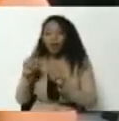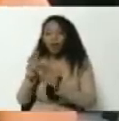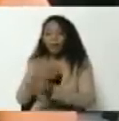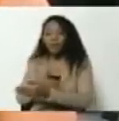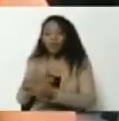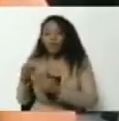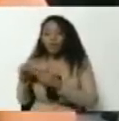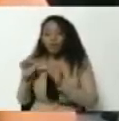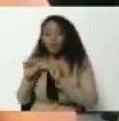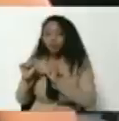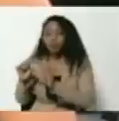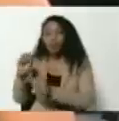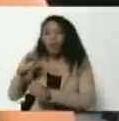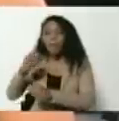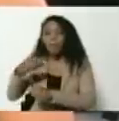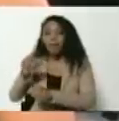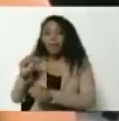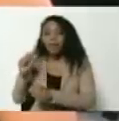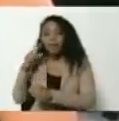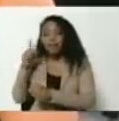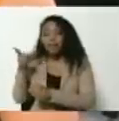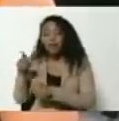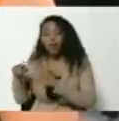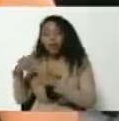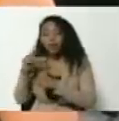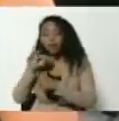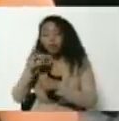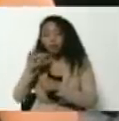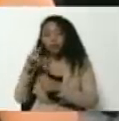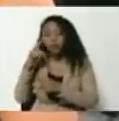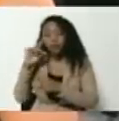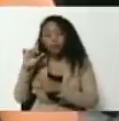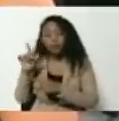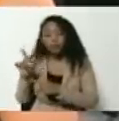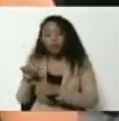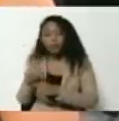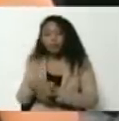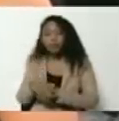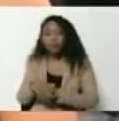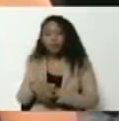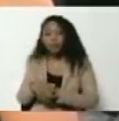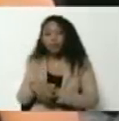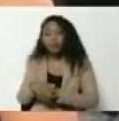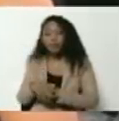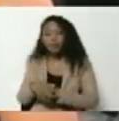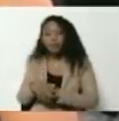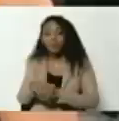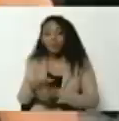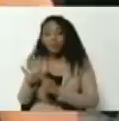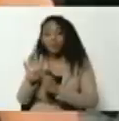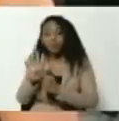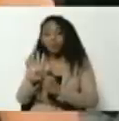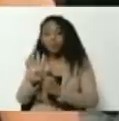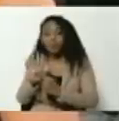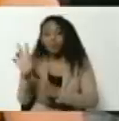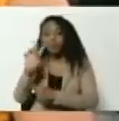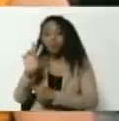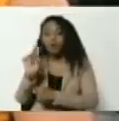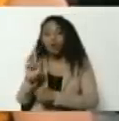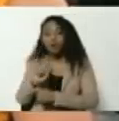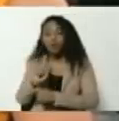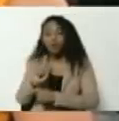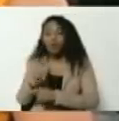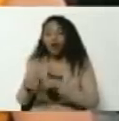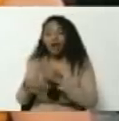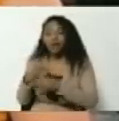mantiene con la OPS, y también una noticia que salió por parte de la agencia Bloomberg, que señalaba que Venezuela no había